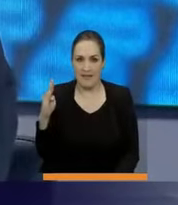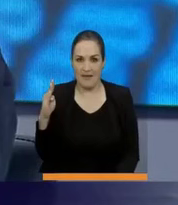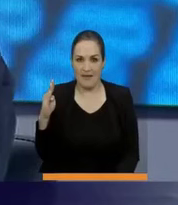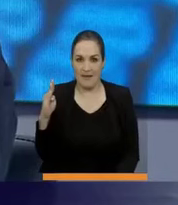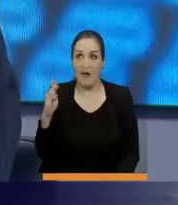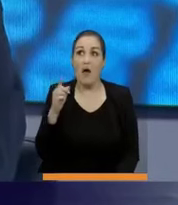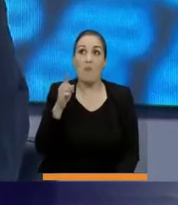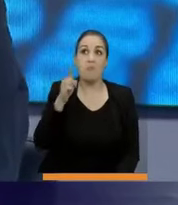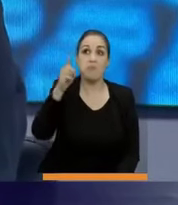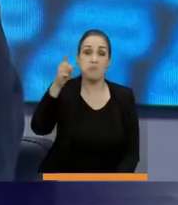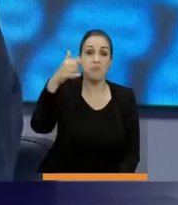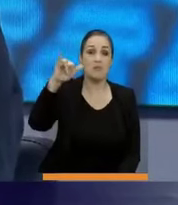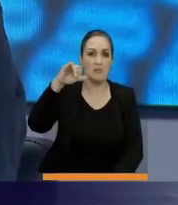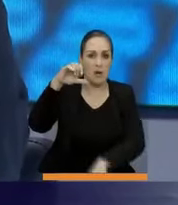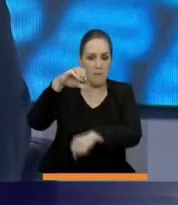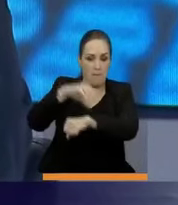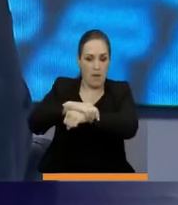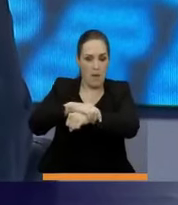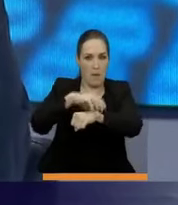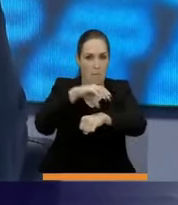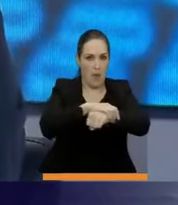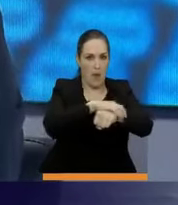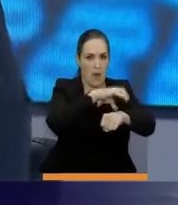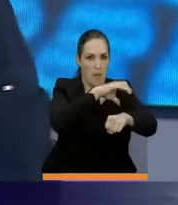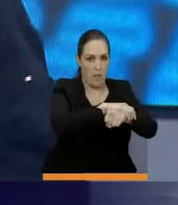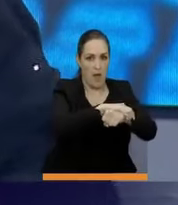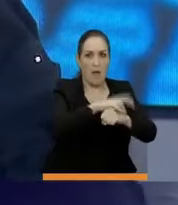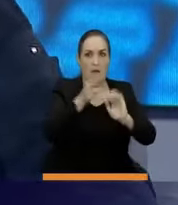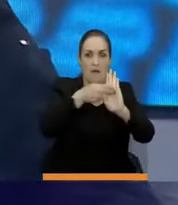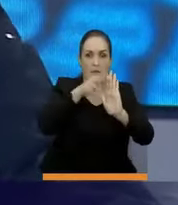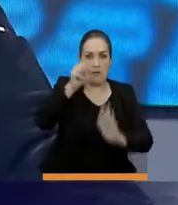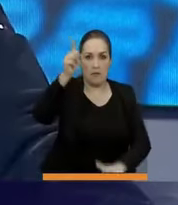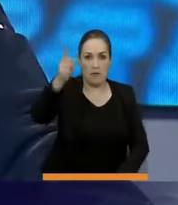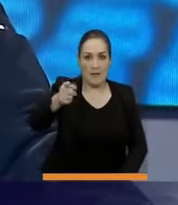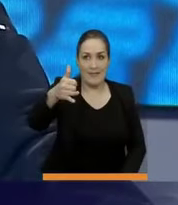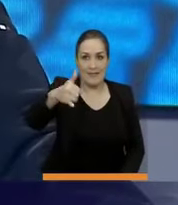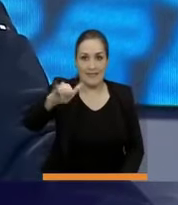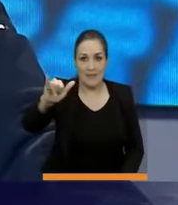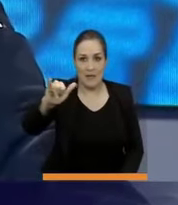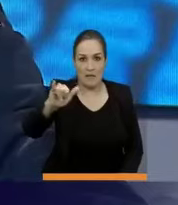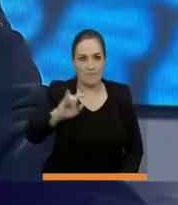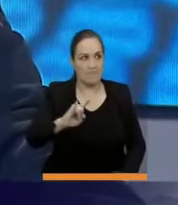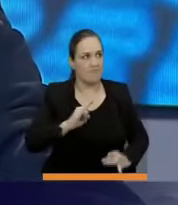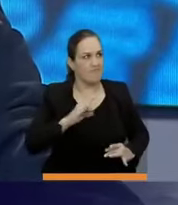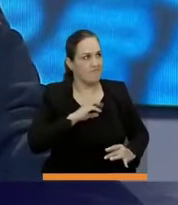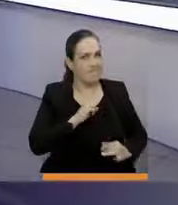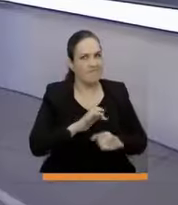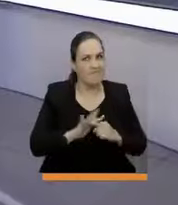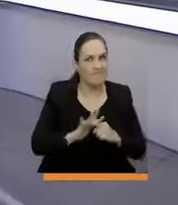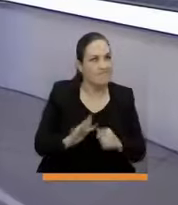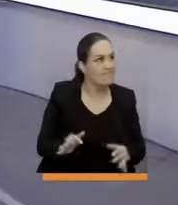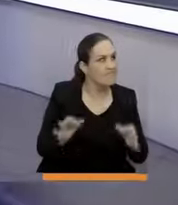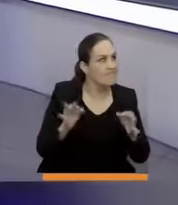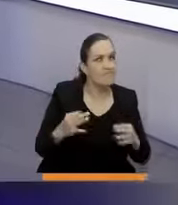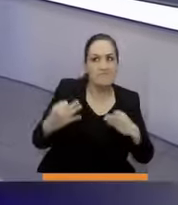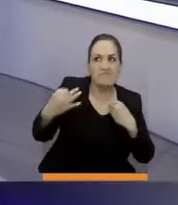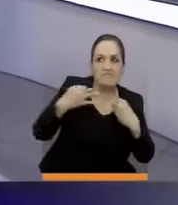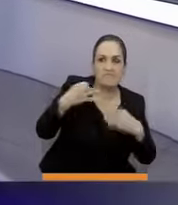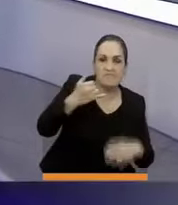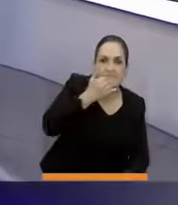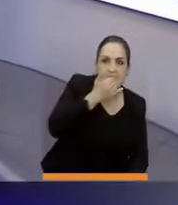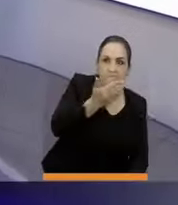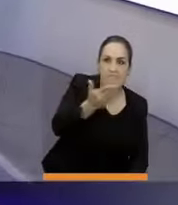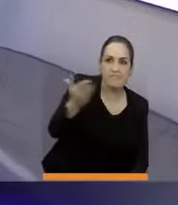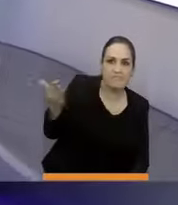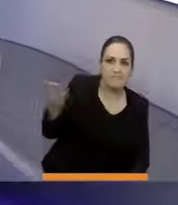ya tiene detenidos, ya tiene capturas, sentencias, y desafortunadamente no hay explicación para que